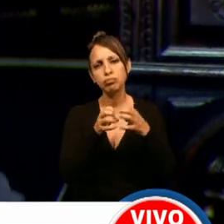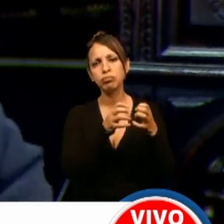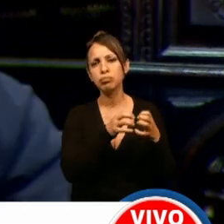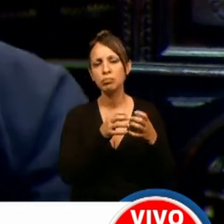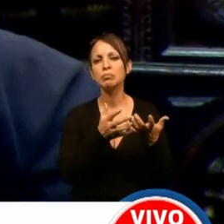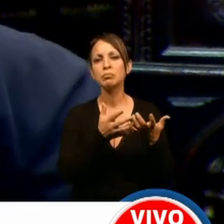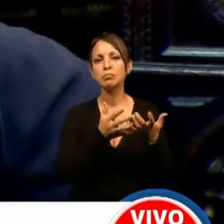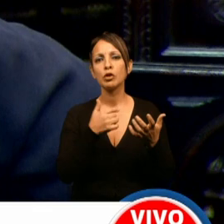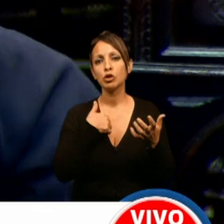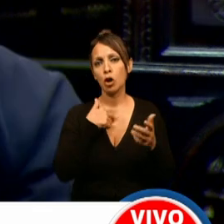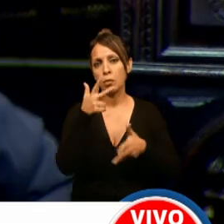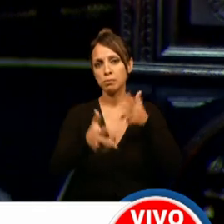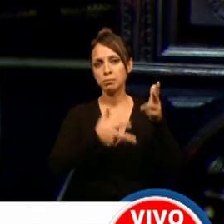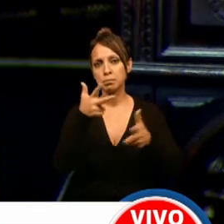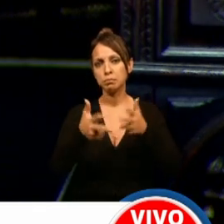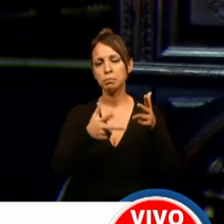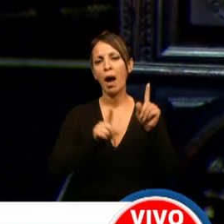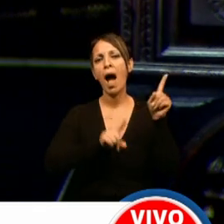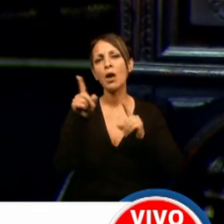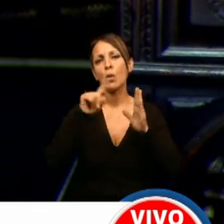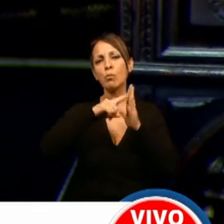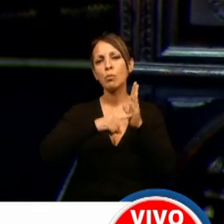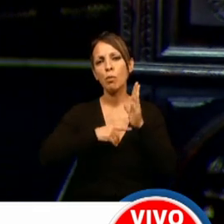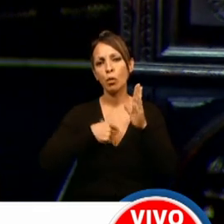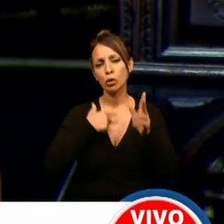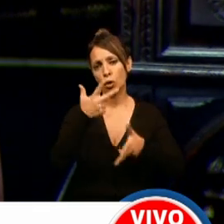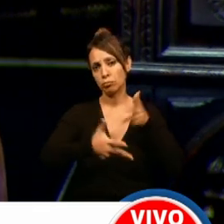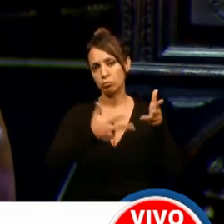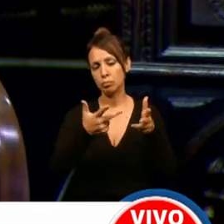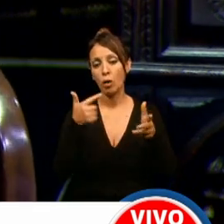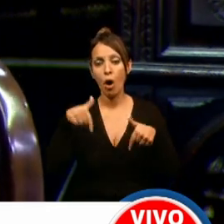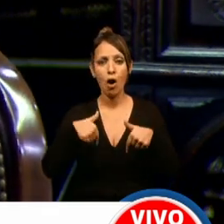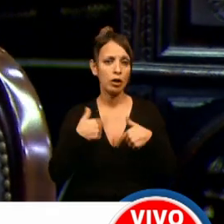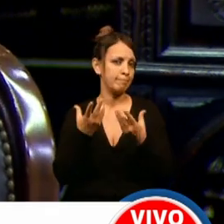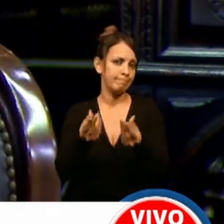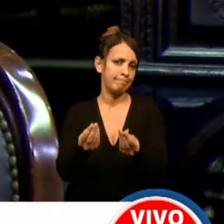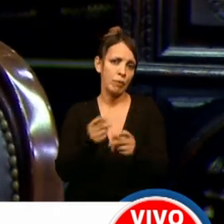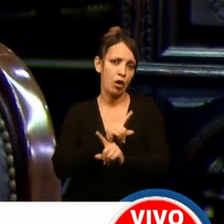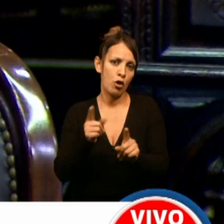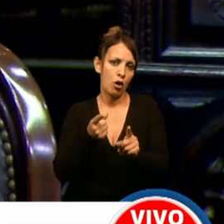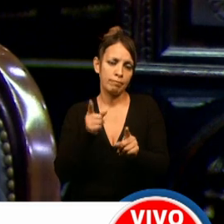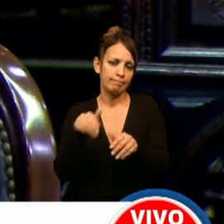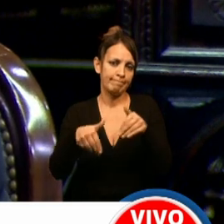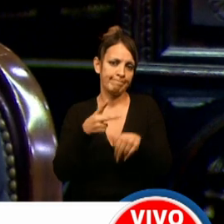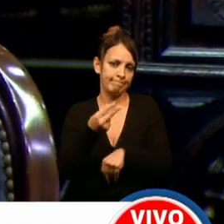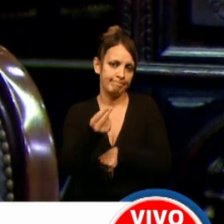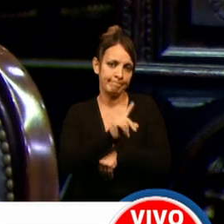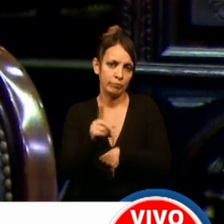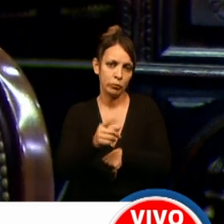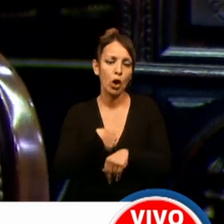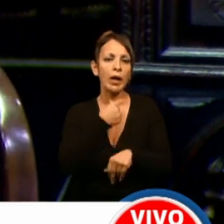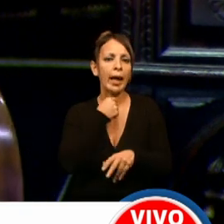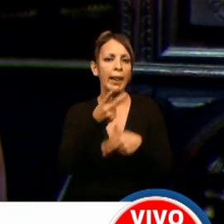concretamente hice un par de planteos que me permiten hoy no acompañar el proyecto de ley y me quería referir